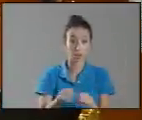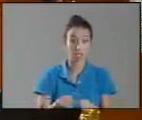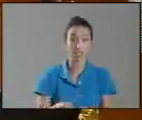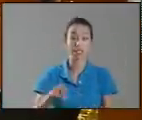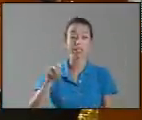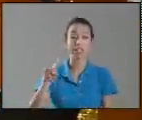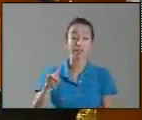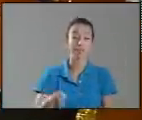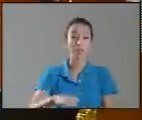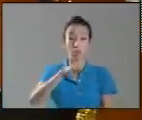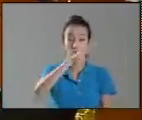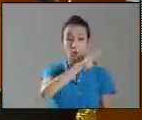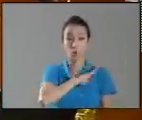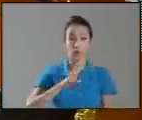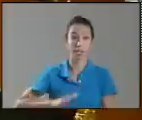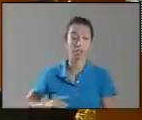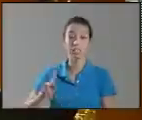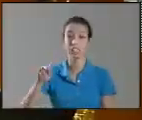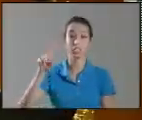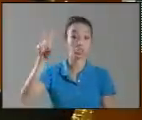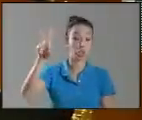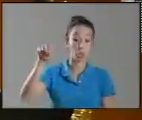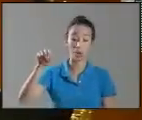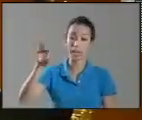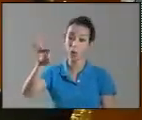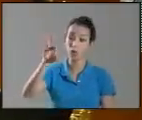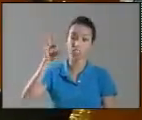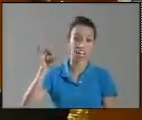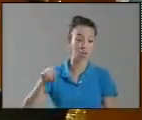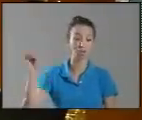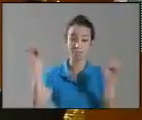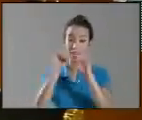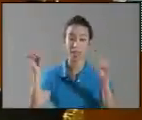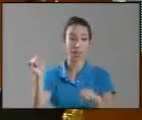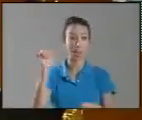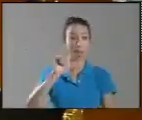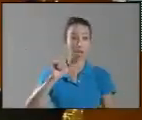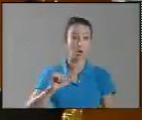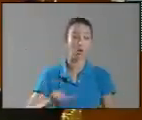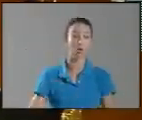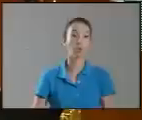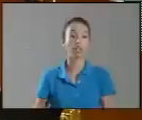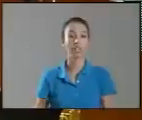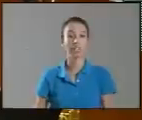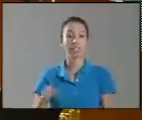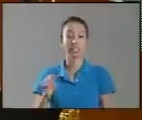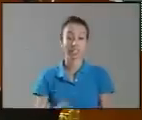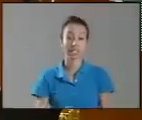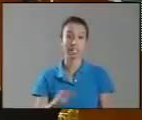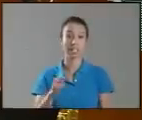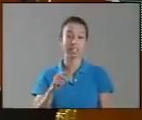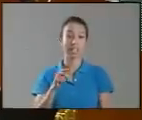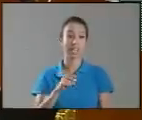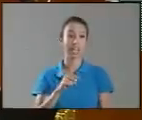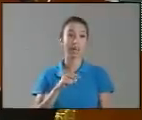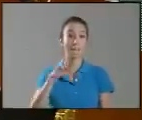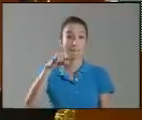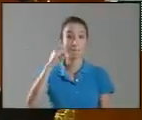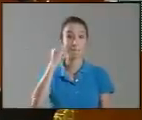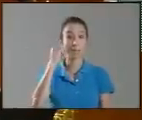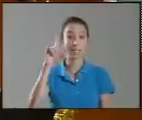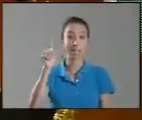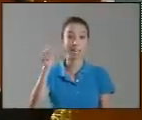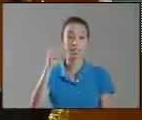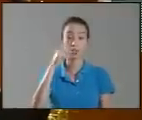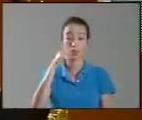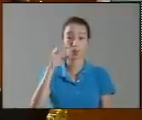Jesucristo. Y lo examinaron los sacerdotes y lo examinaron los gobernadores y no le hallaron ningún defecto. Y este